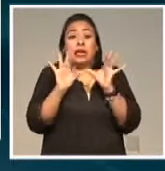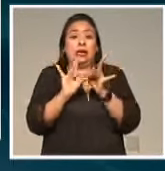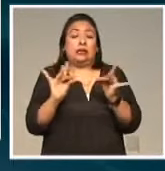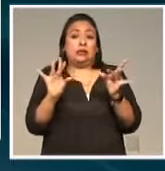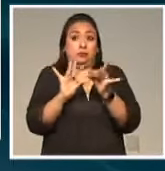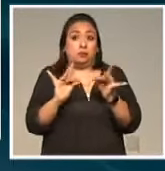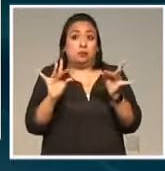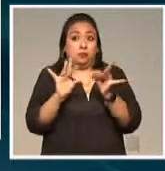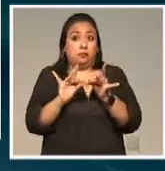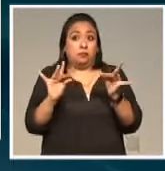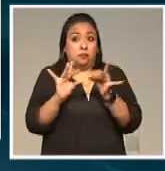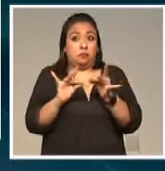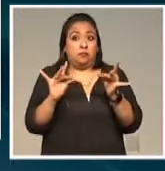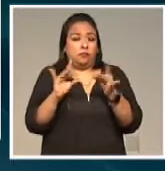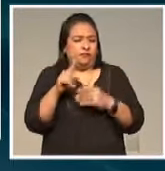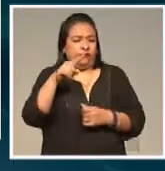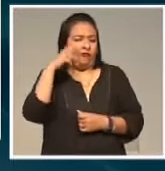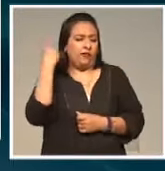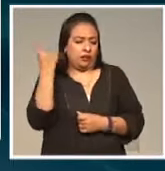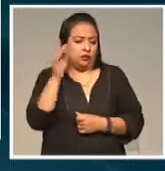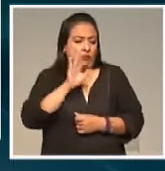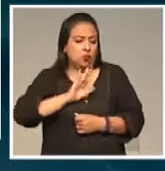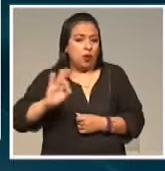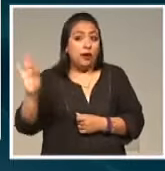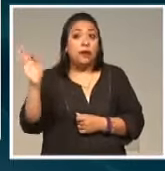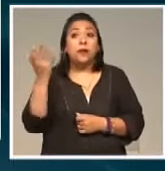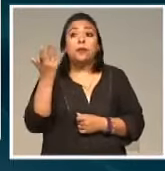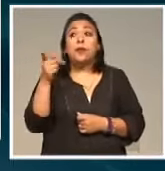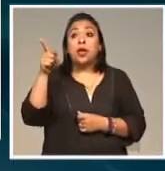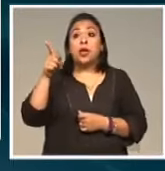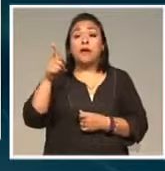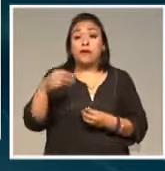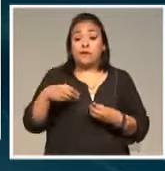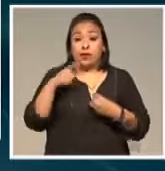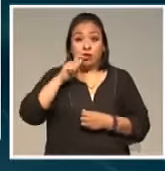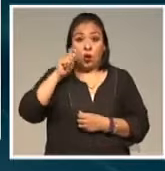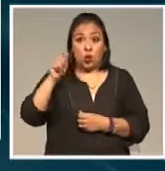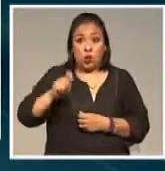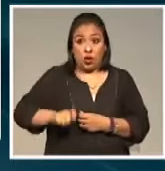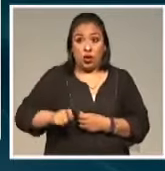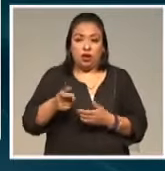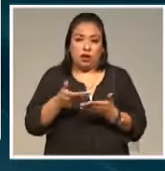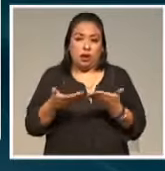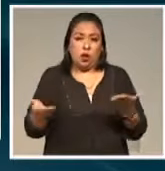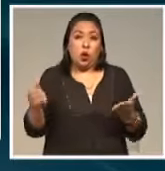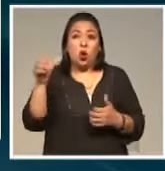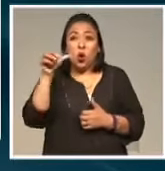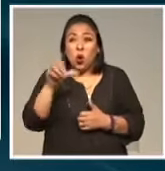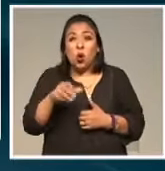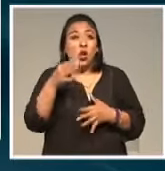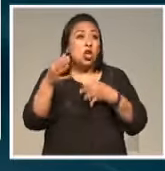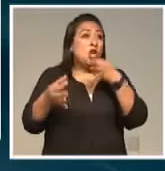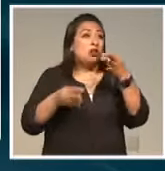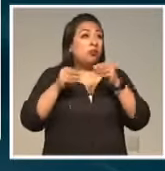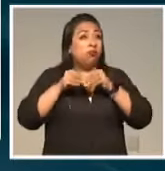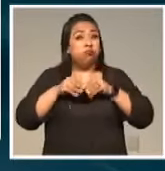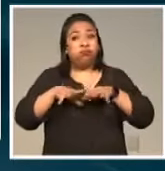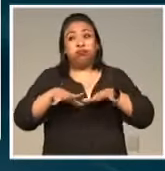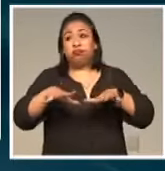bastante fácil, porque la guerra en Ucrania, aunque está ahora en todas las noticias,